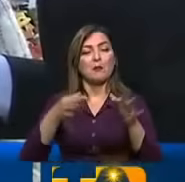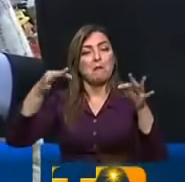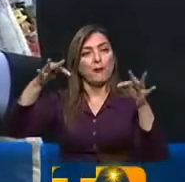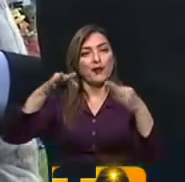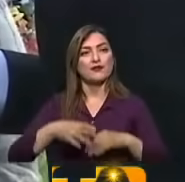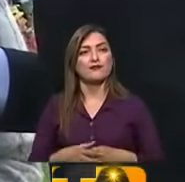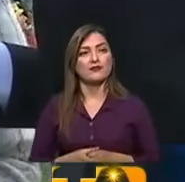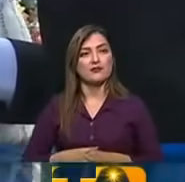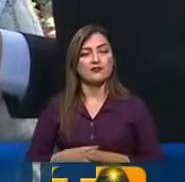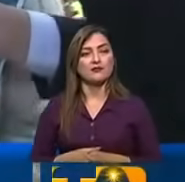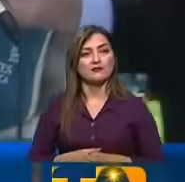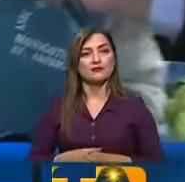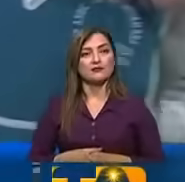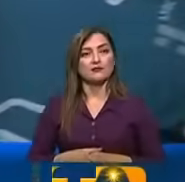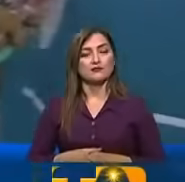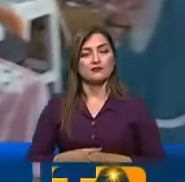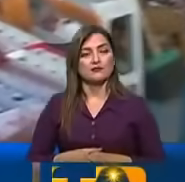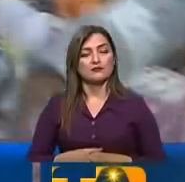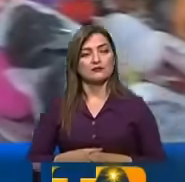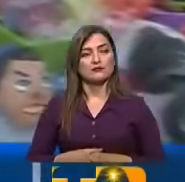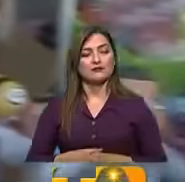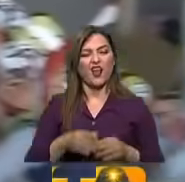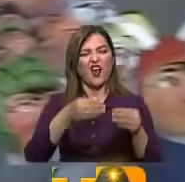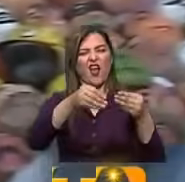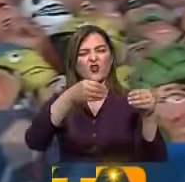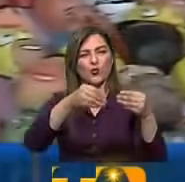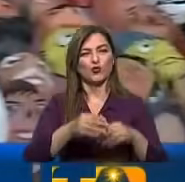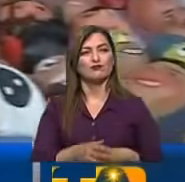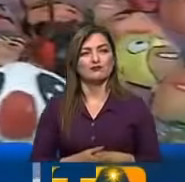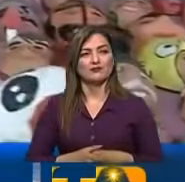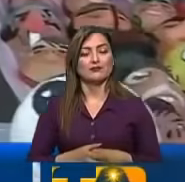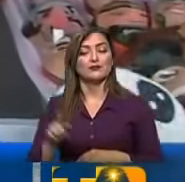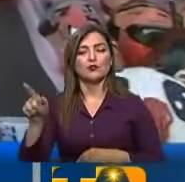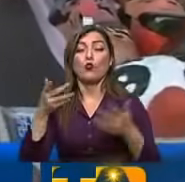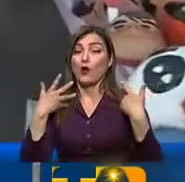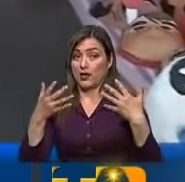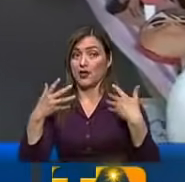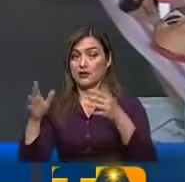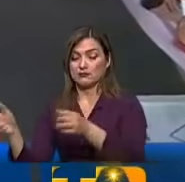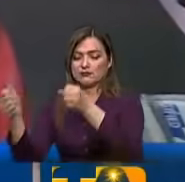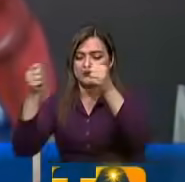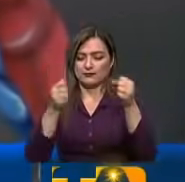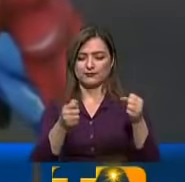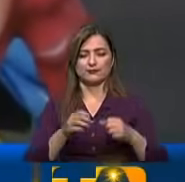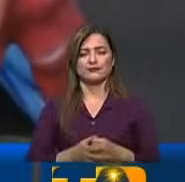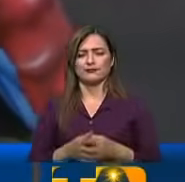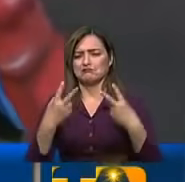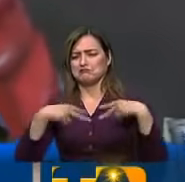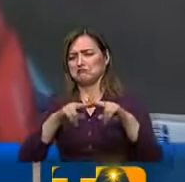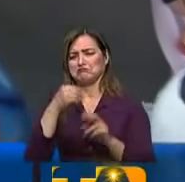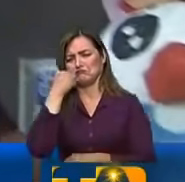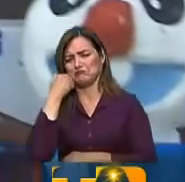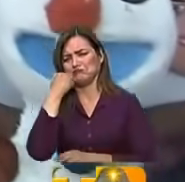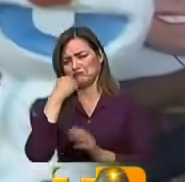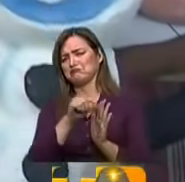papel. Como pueden ver acá, tienen de cartón, que esos son traídos de Guayaquil. Y son precios cómodos, son